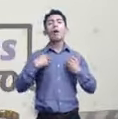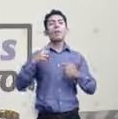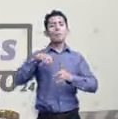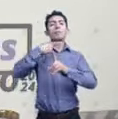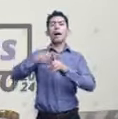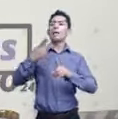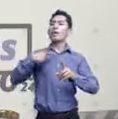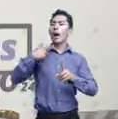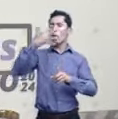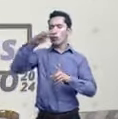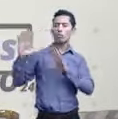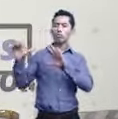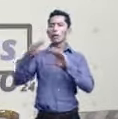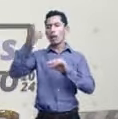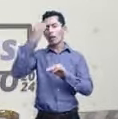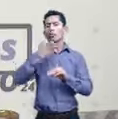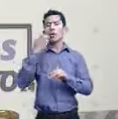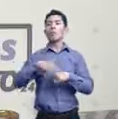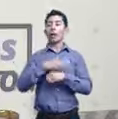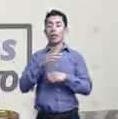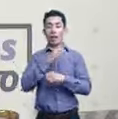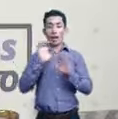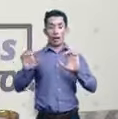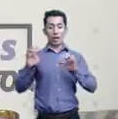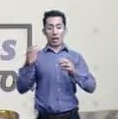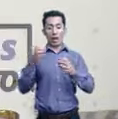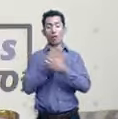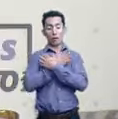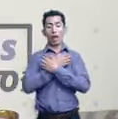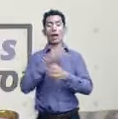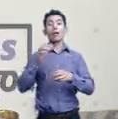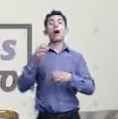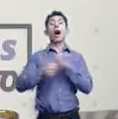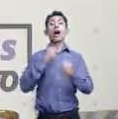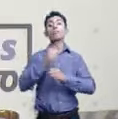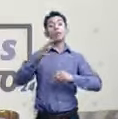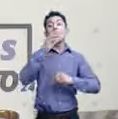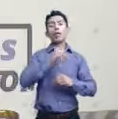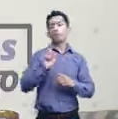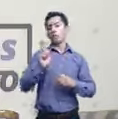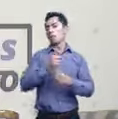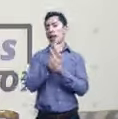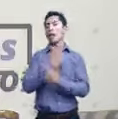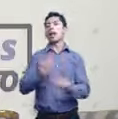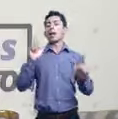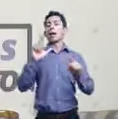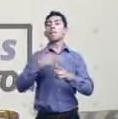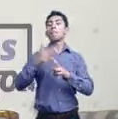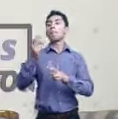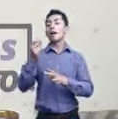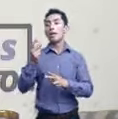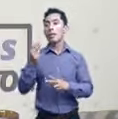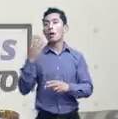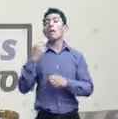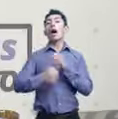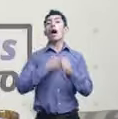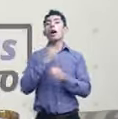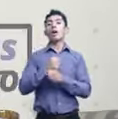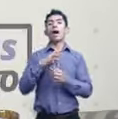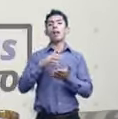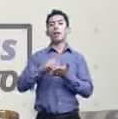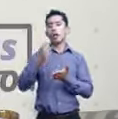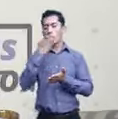también a los adultos, porque para educarte no tienes una edad límite. No es que hasta los 29 años tengas